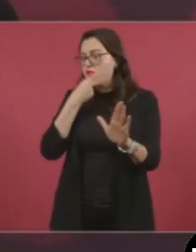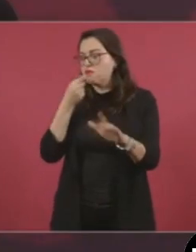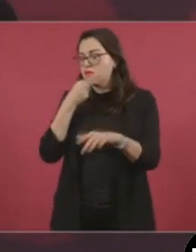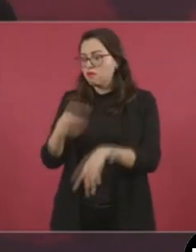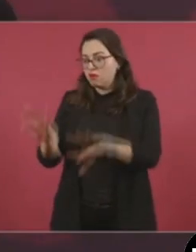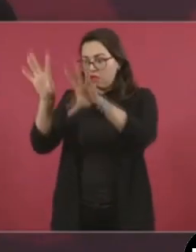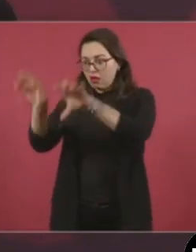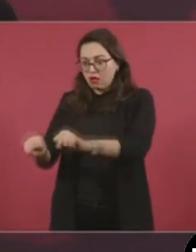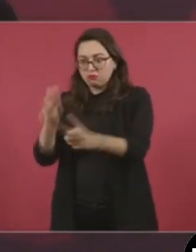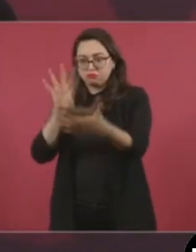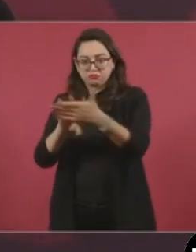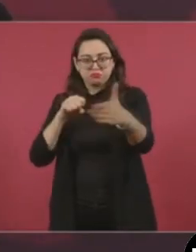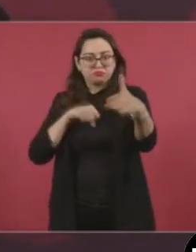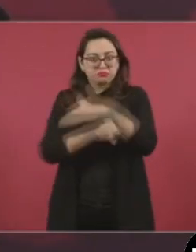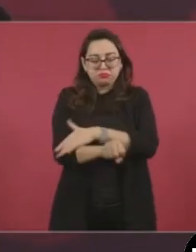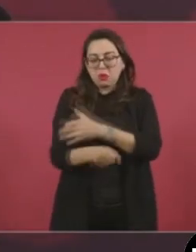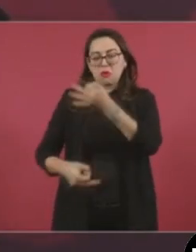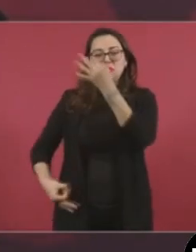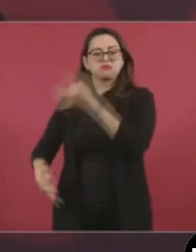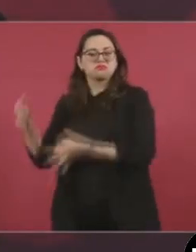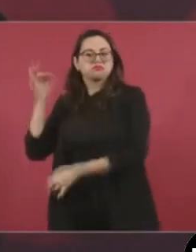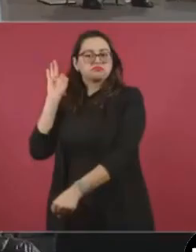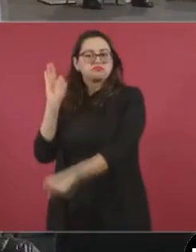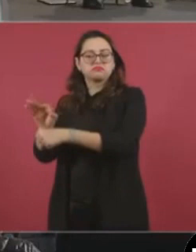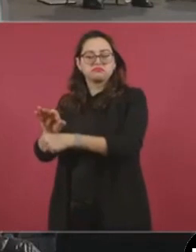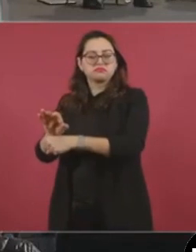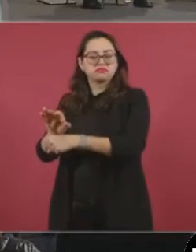con la resolución del juez